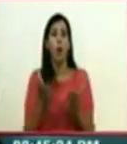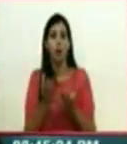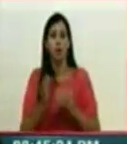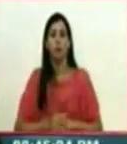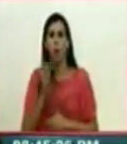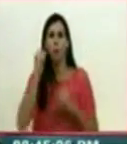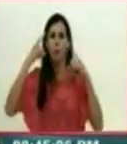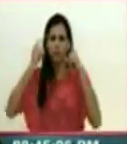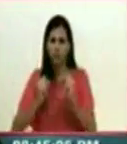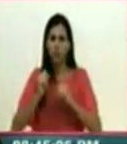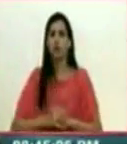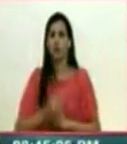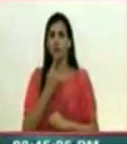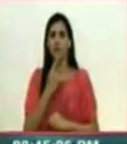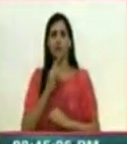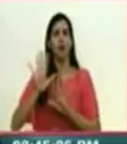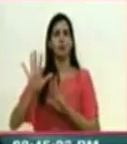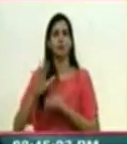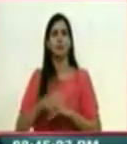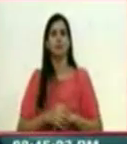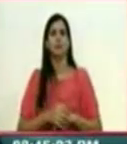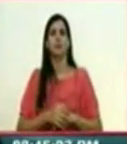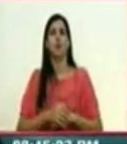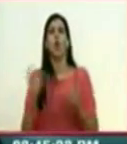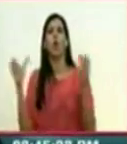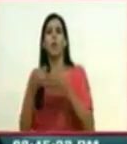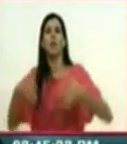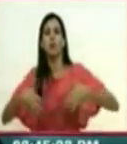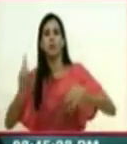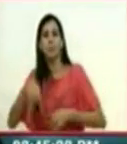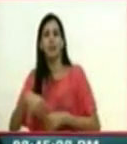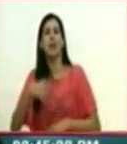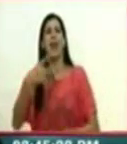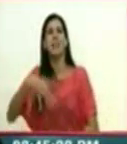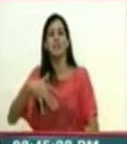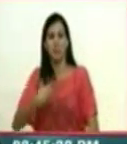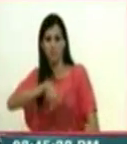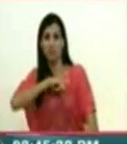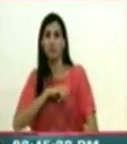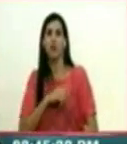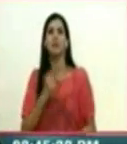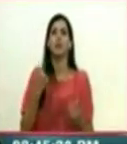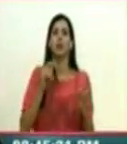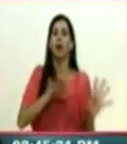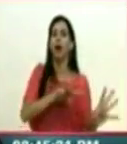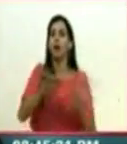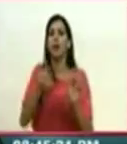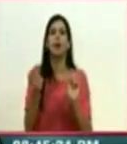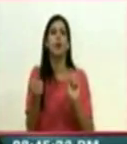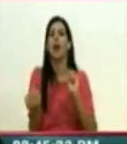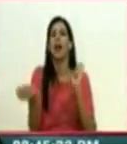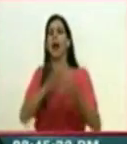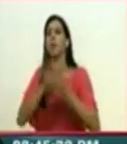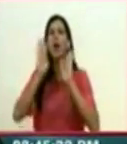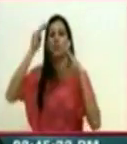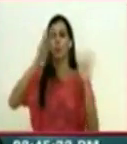la estrategia de la oligarquía y la derecha española ha sido desviar la atención de su pueblo, creando una cortina de humo a través